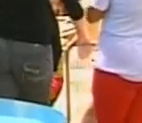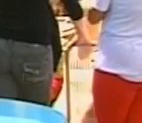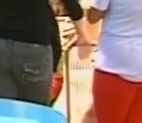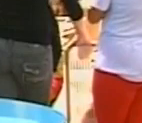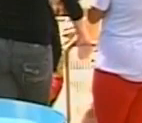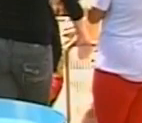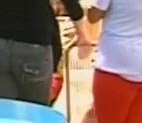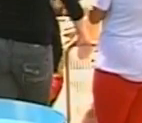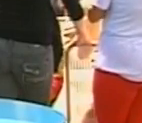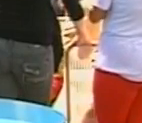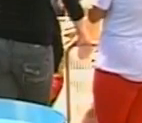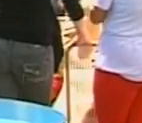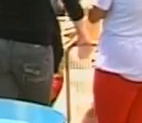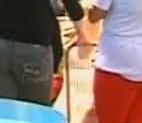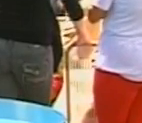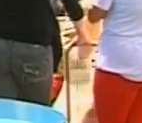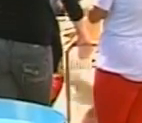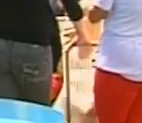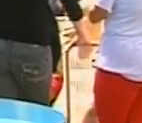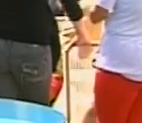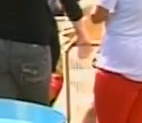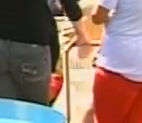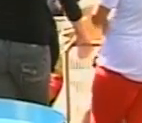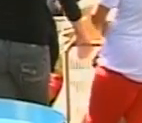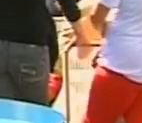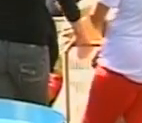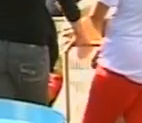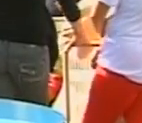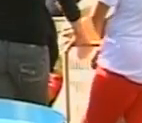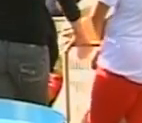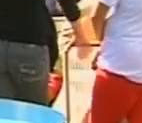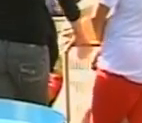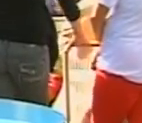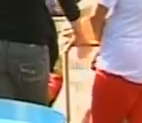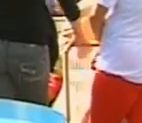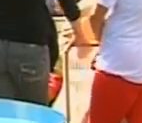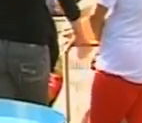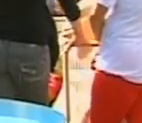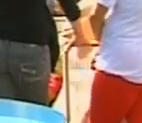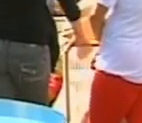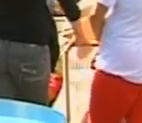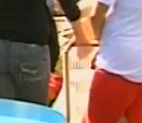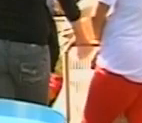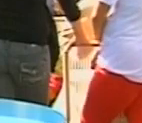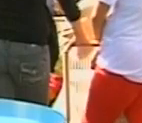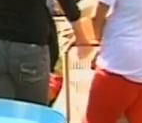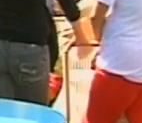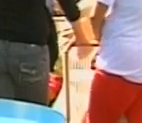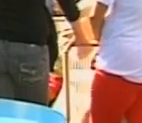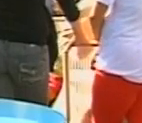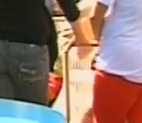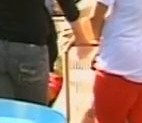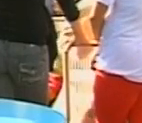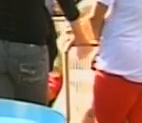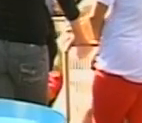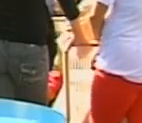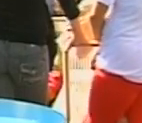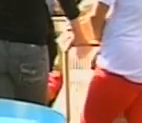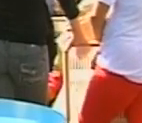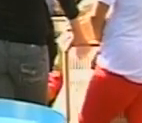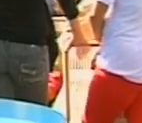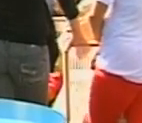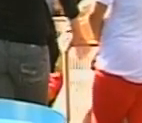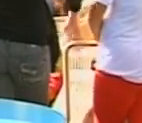Recuerde también que estamos a la espera de la lectura oficial de la orden del día. Sin embargo, hasta ahora, escuchemos